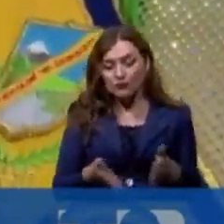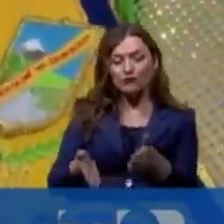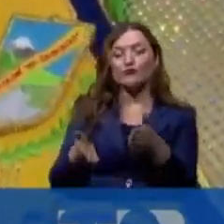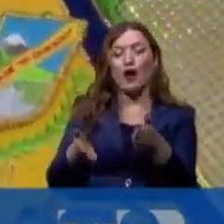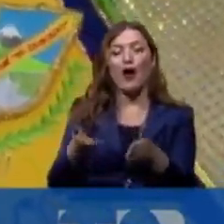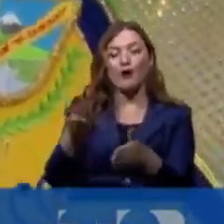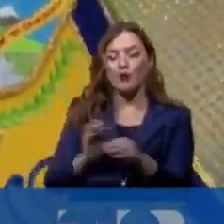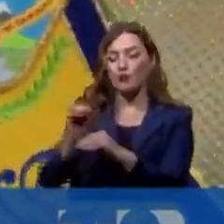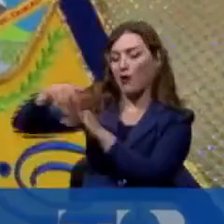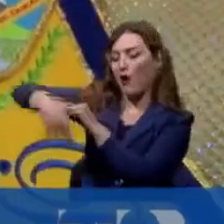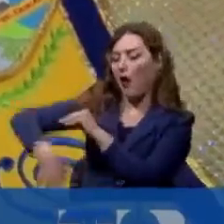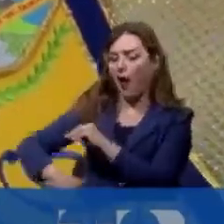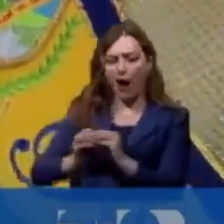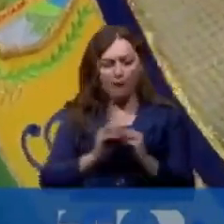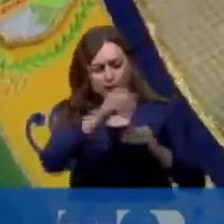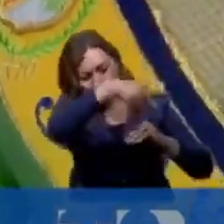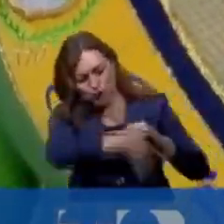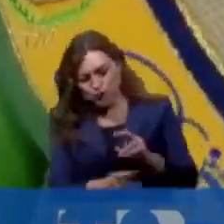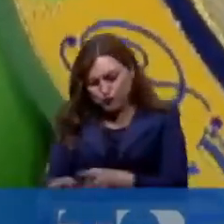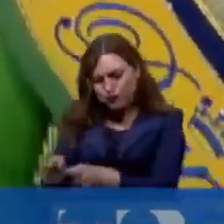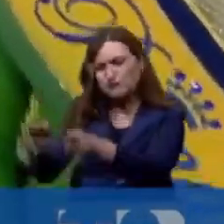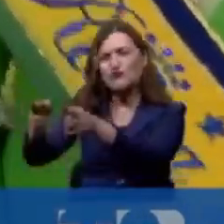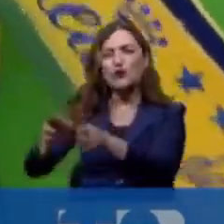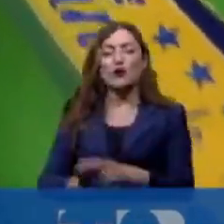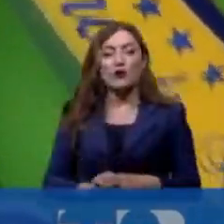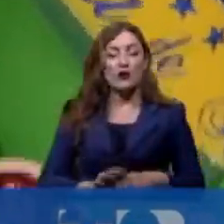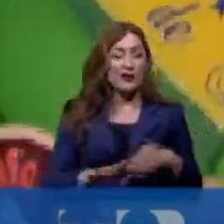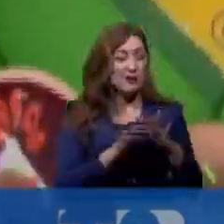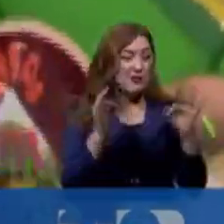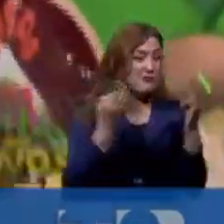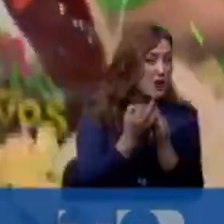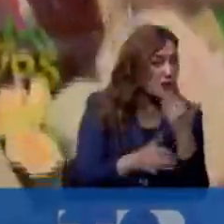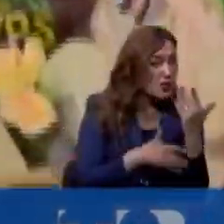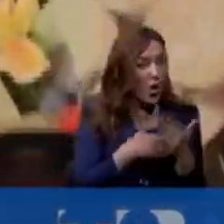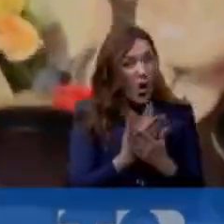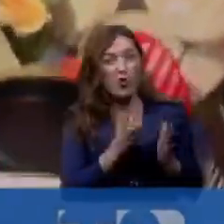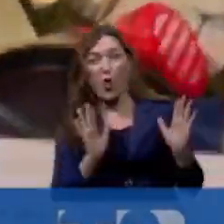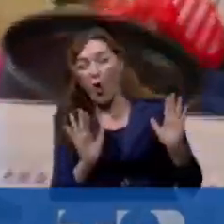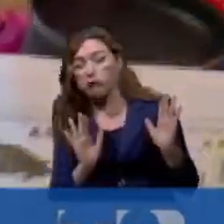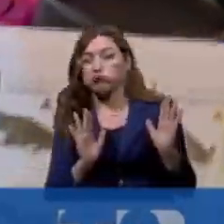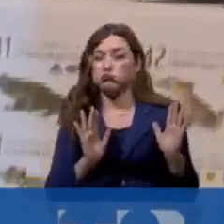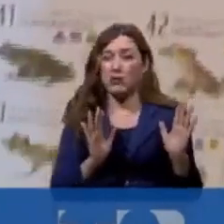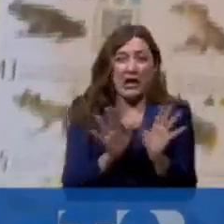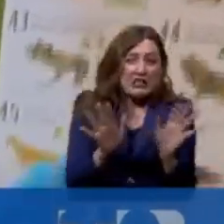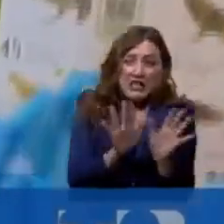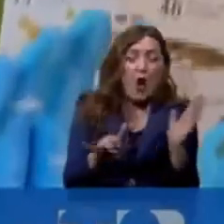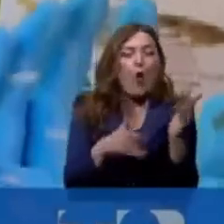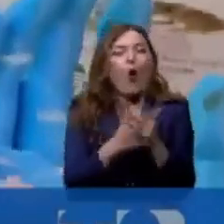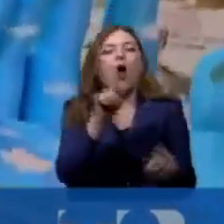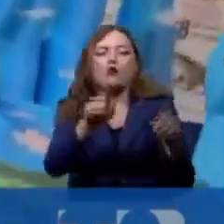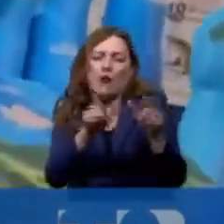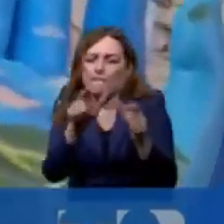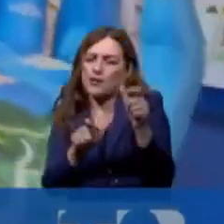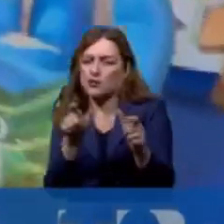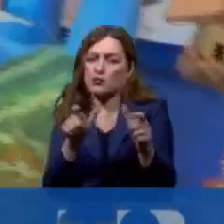en las cascadas y en los ríos. ¿Y puede ir toda la familia o es para cierto tipo de edades? ¿Hay mucha restricción? ¿Hay gente preparada que te